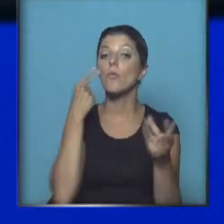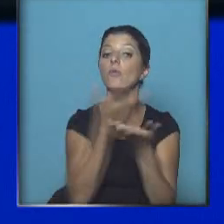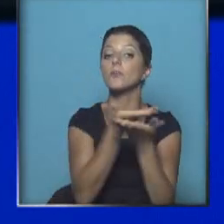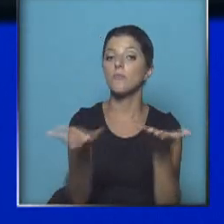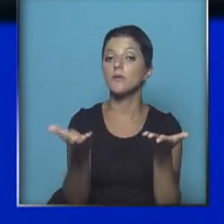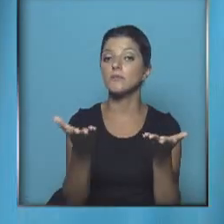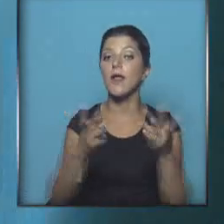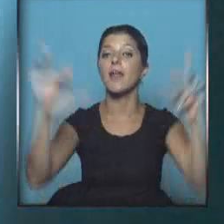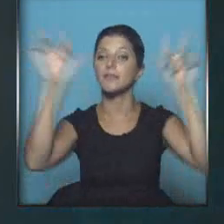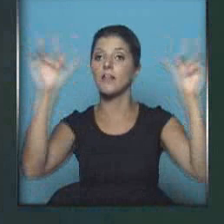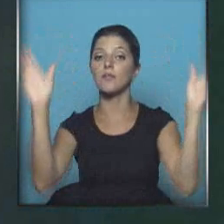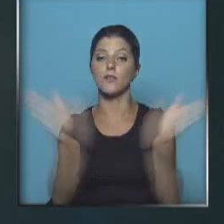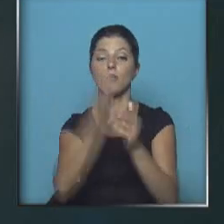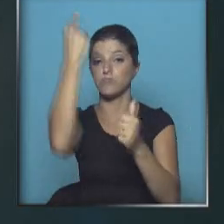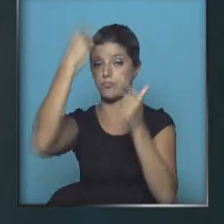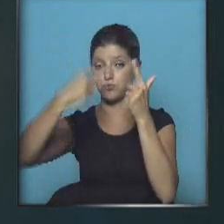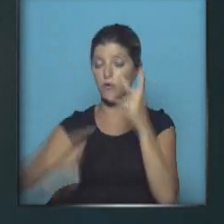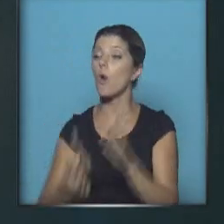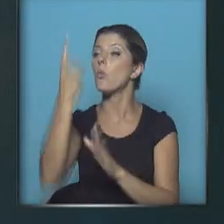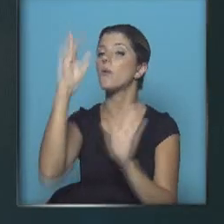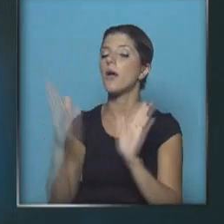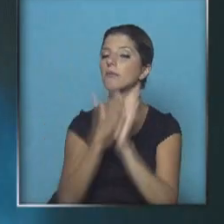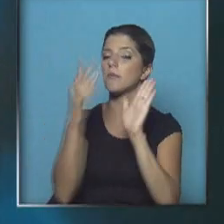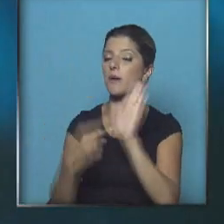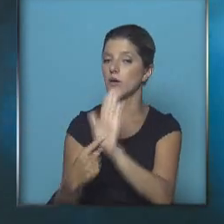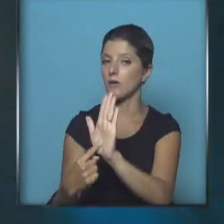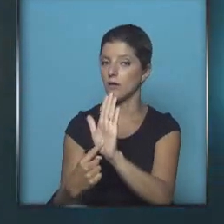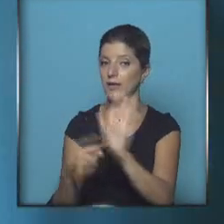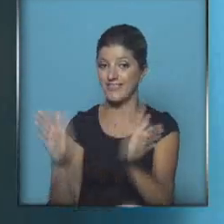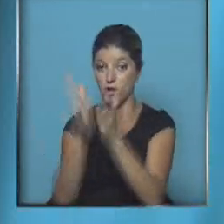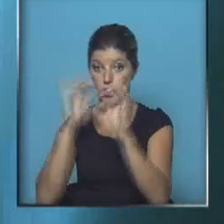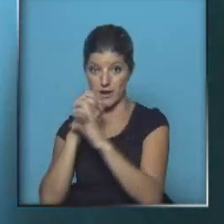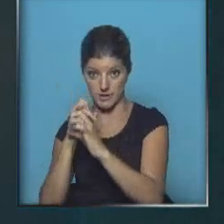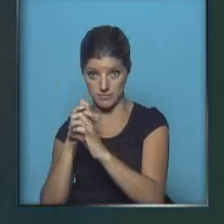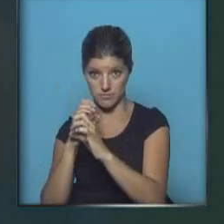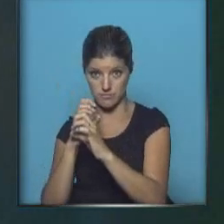distintos medios. Hay una tapa del diario Clarín